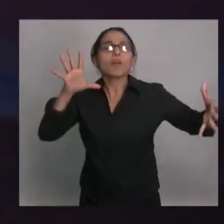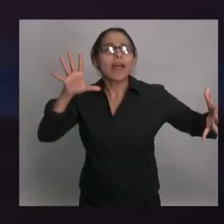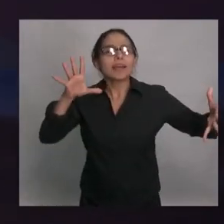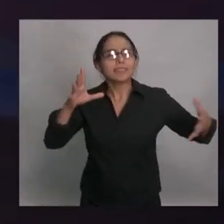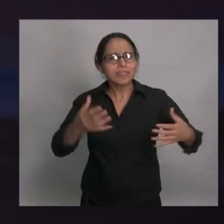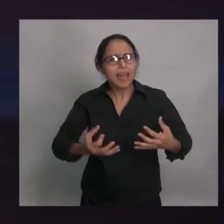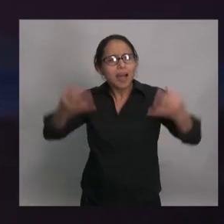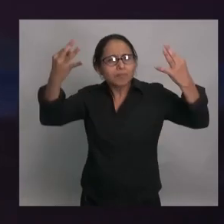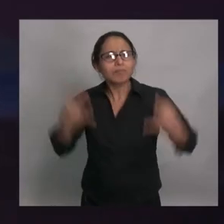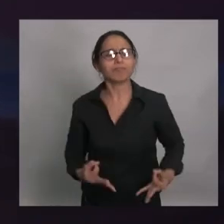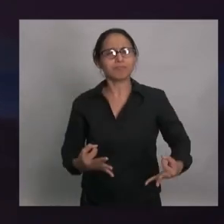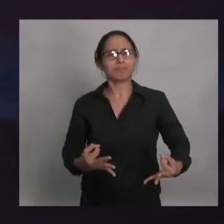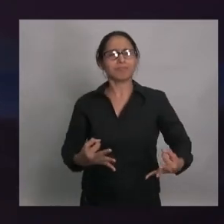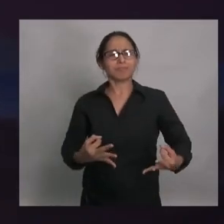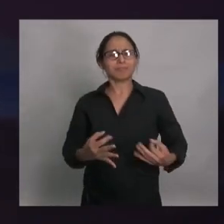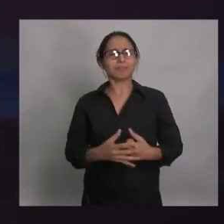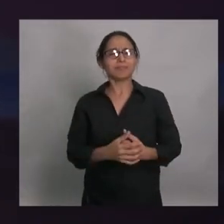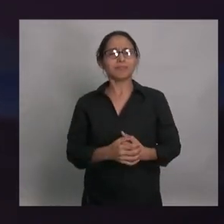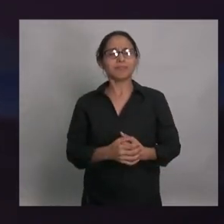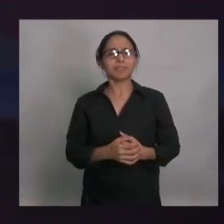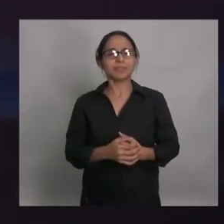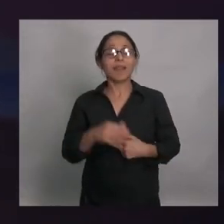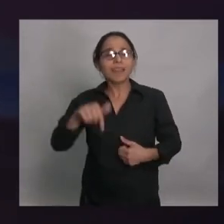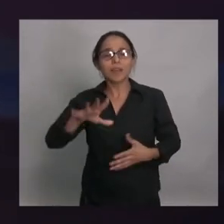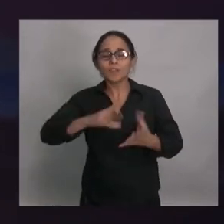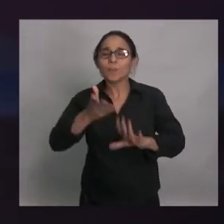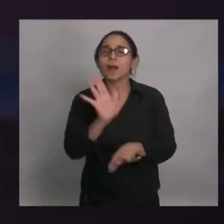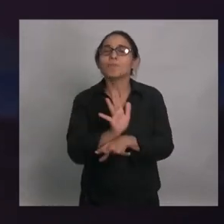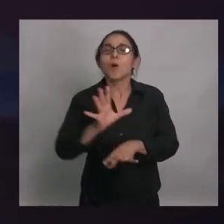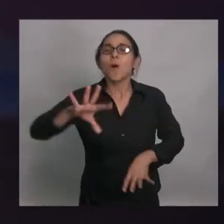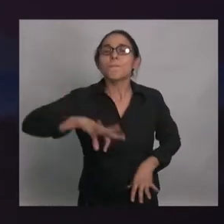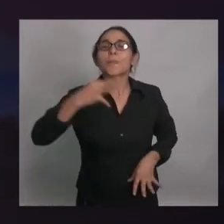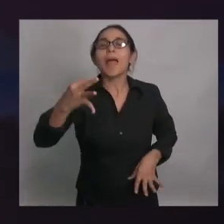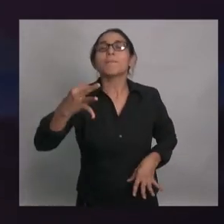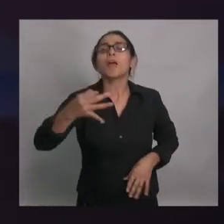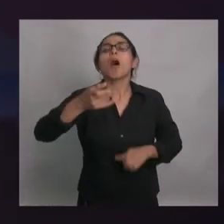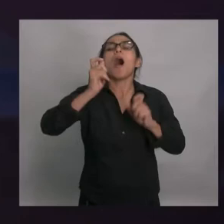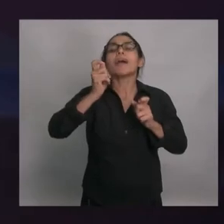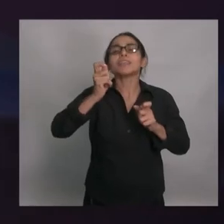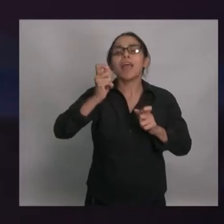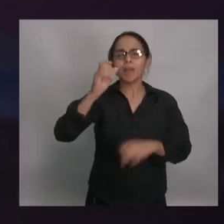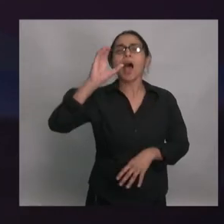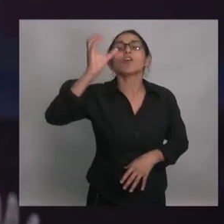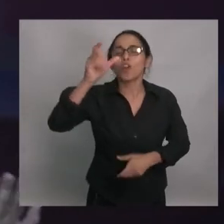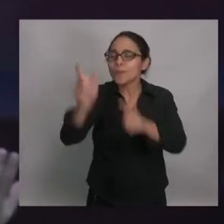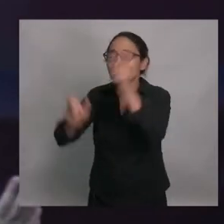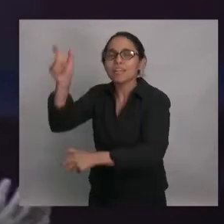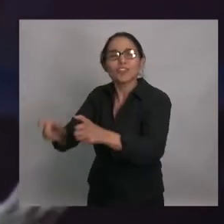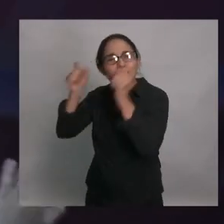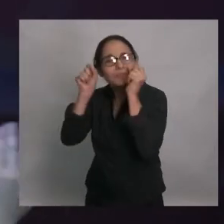colombia humana así que este es un premio a la colombia humana y es esperanza y